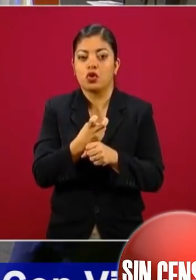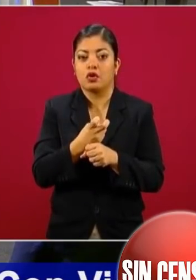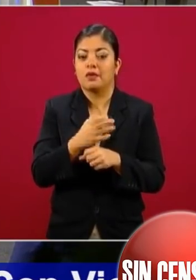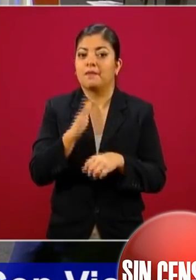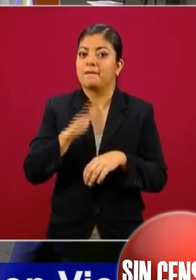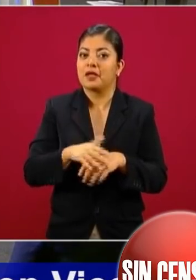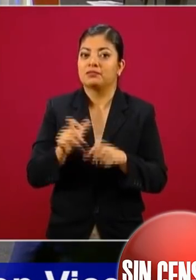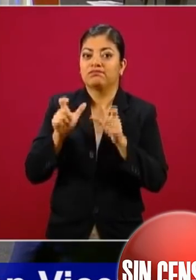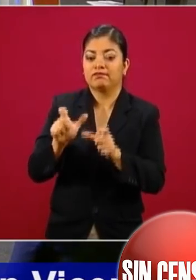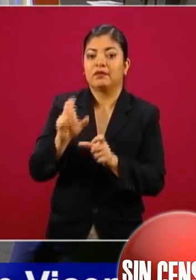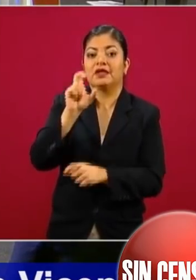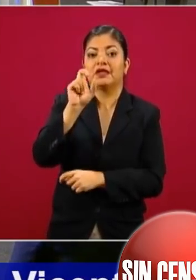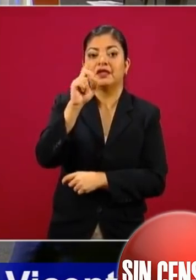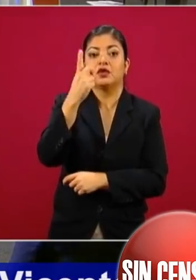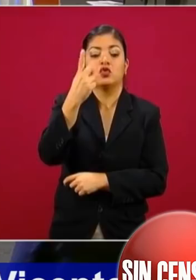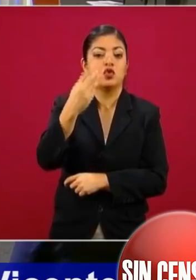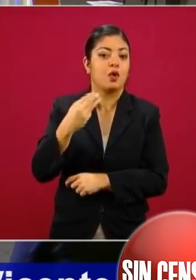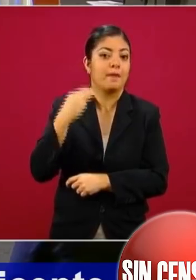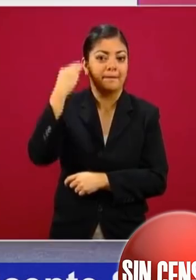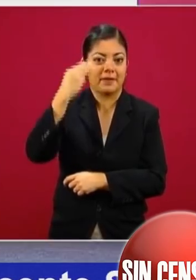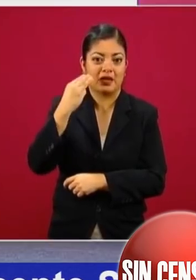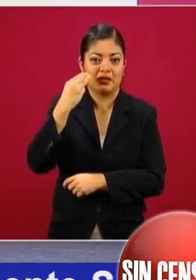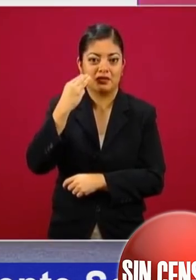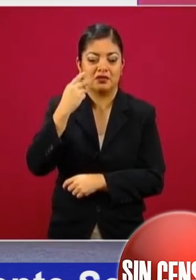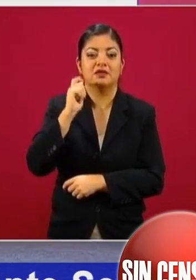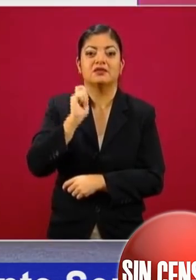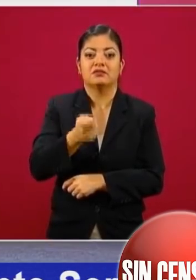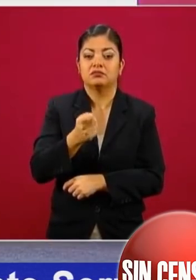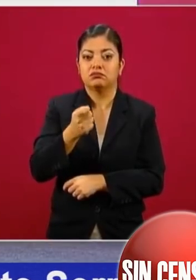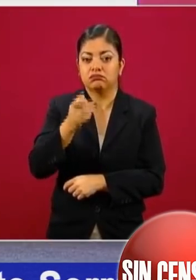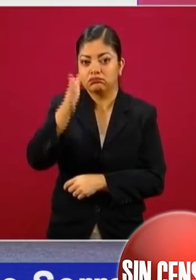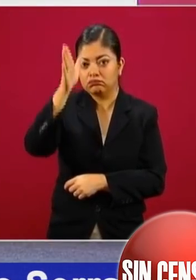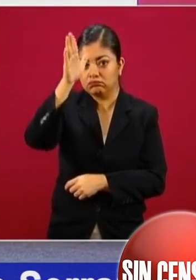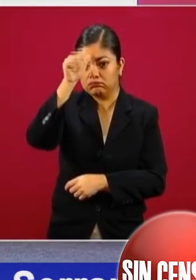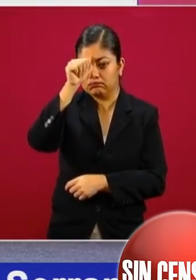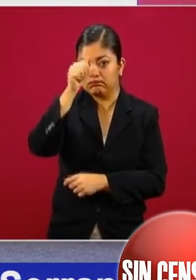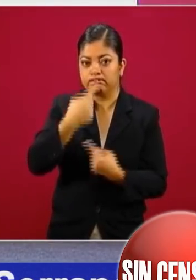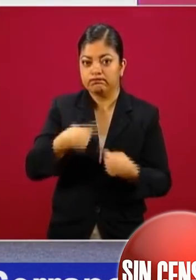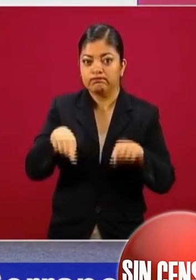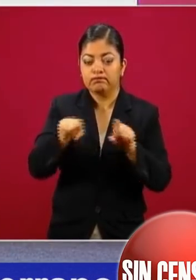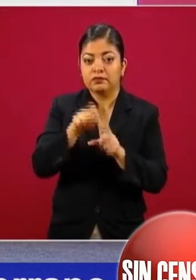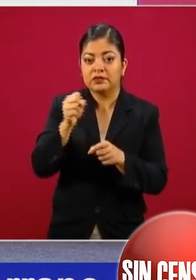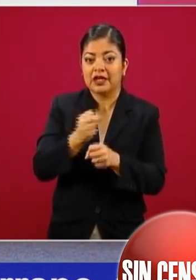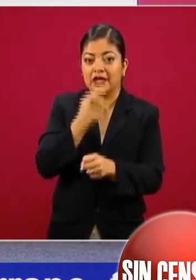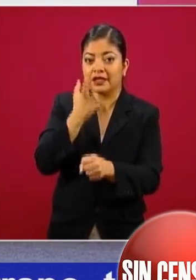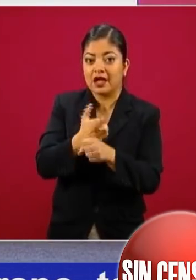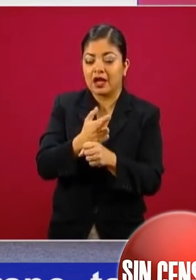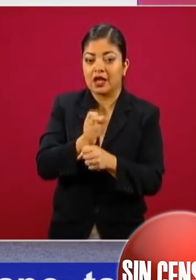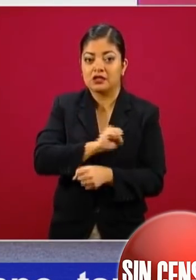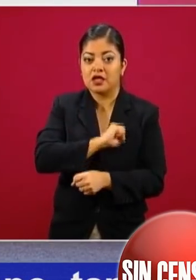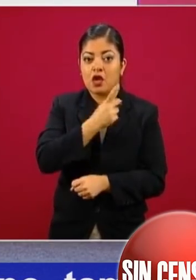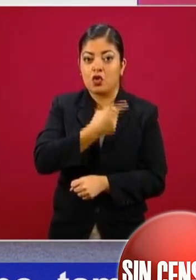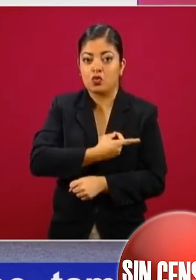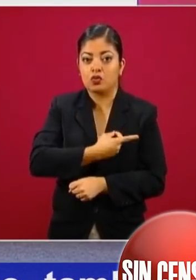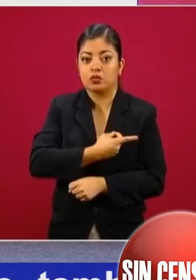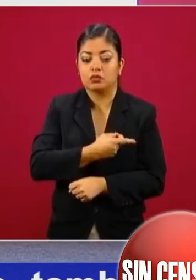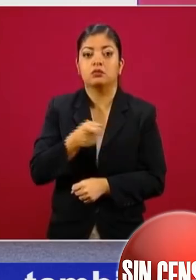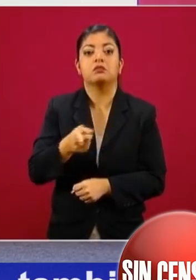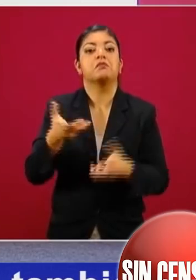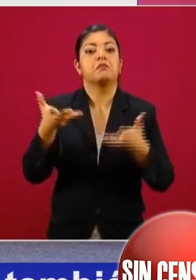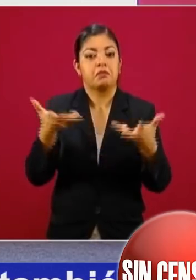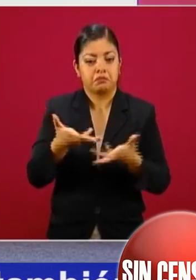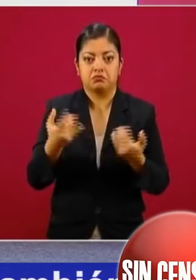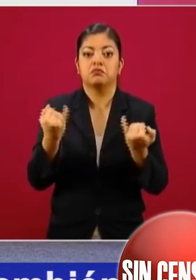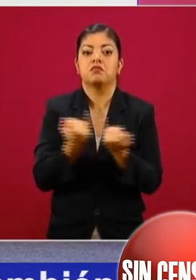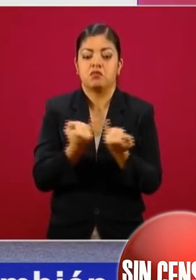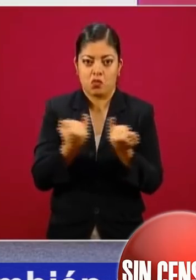reforzamiento el 31 de marzo, cuando entró en vigor el acuerdo de la Secretaría de Salud. Hicieron el mismo procedimiento